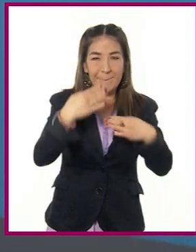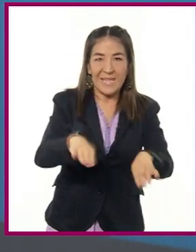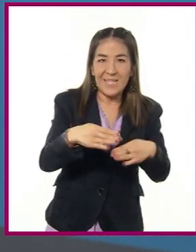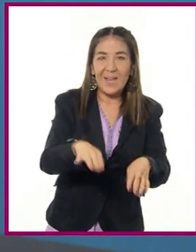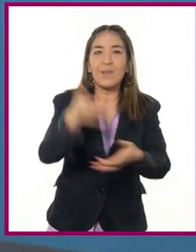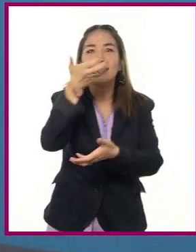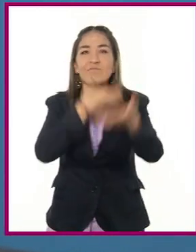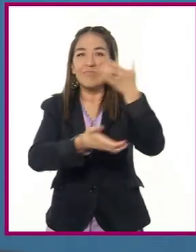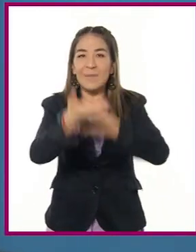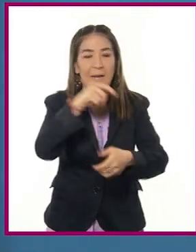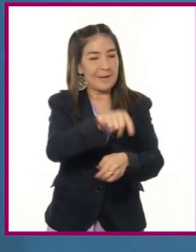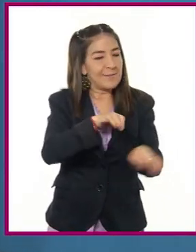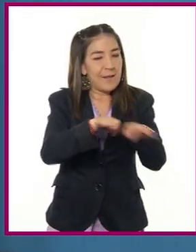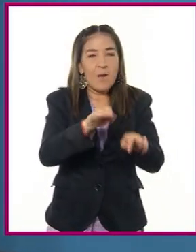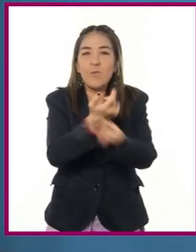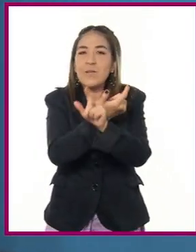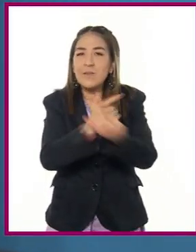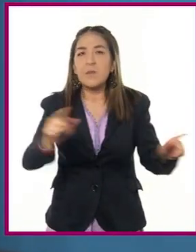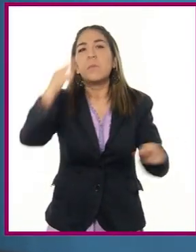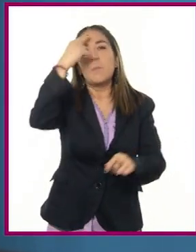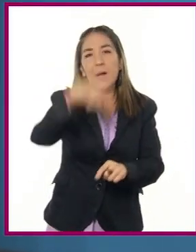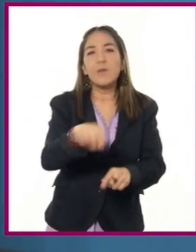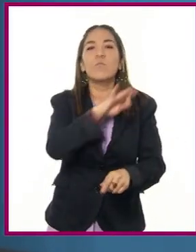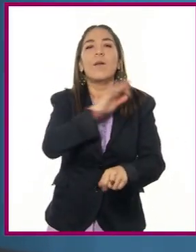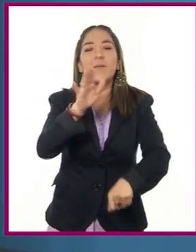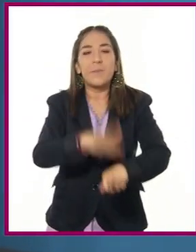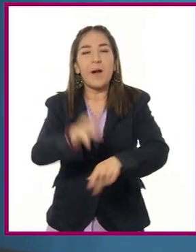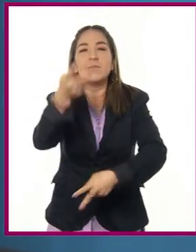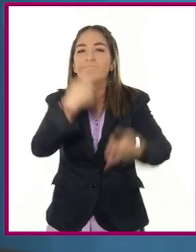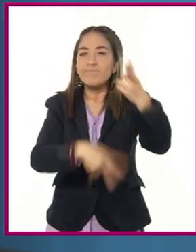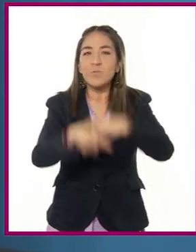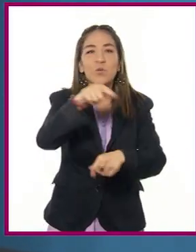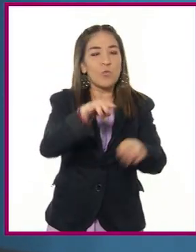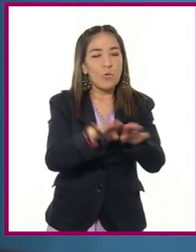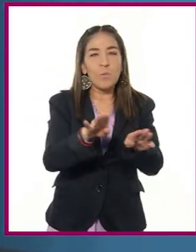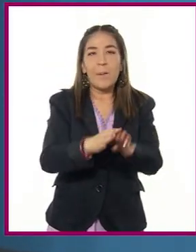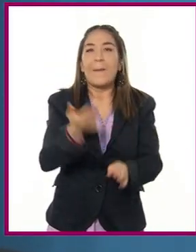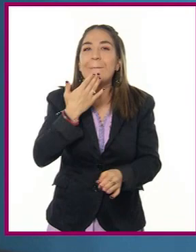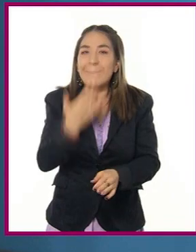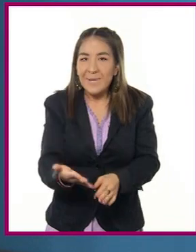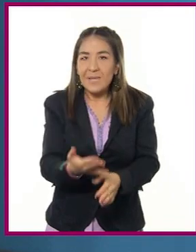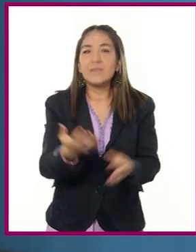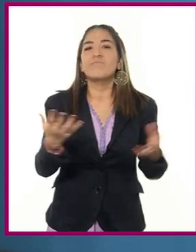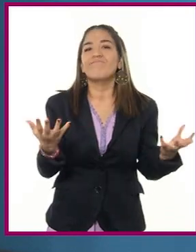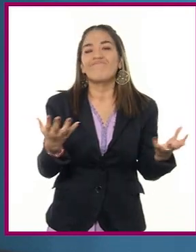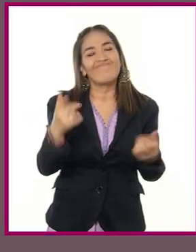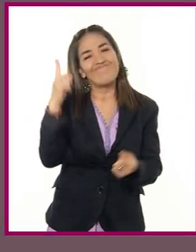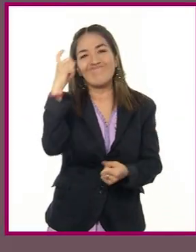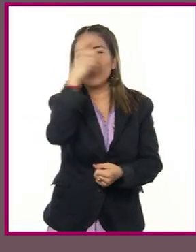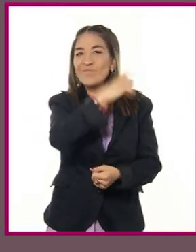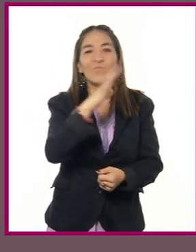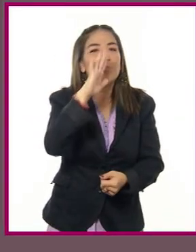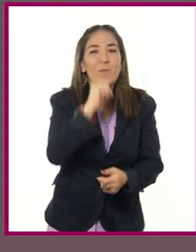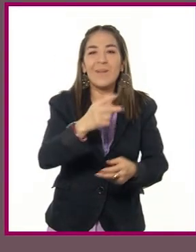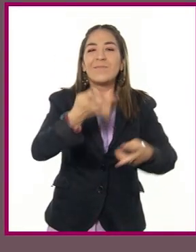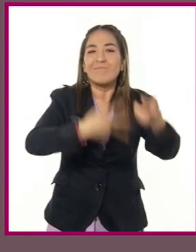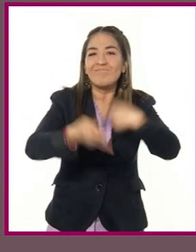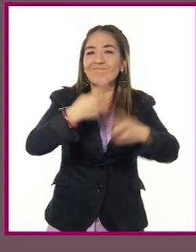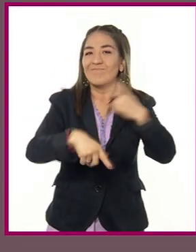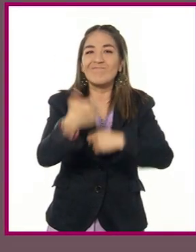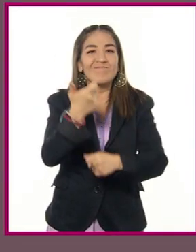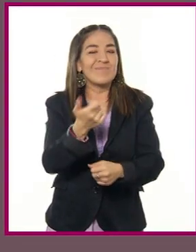libremente para que de manera natural se produjera un bienestar generalizado, ya no era sostenible.